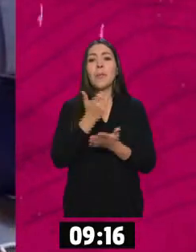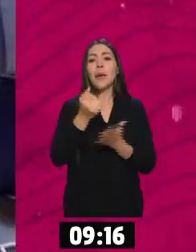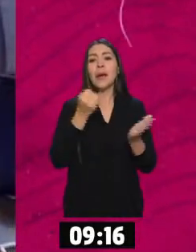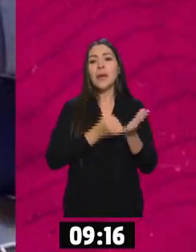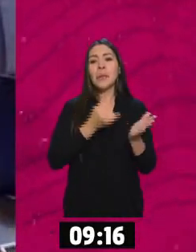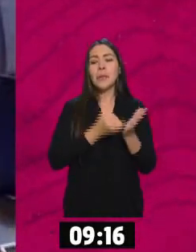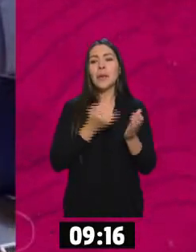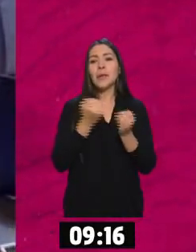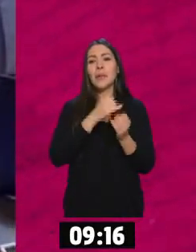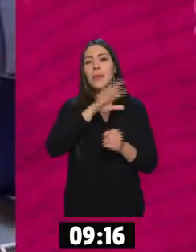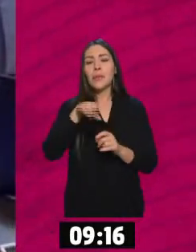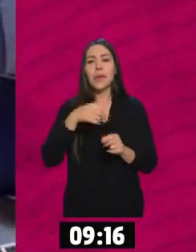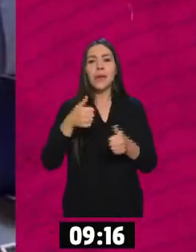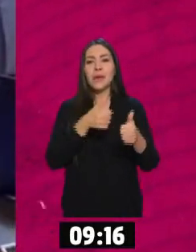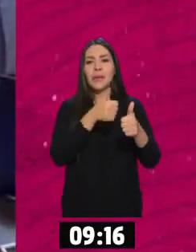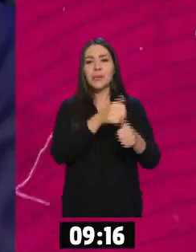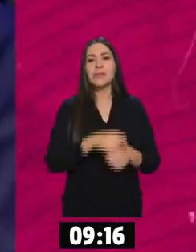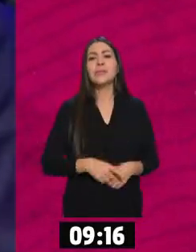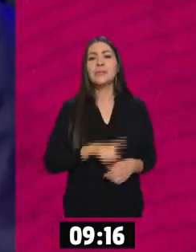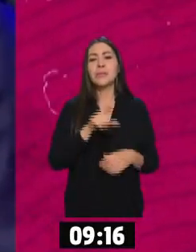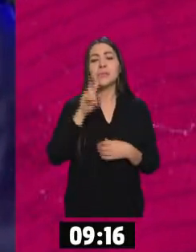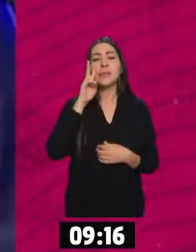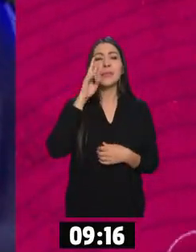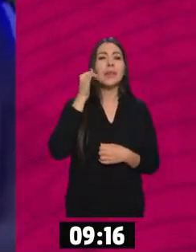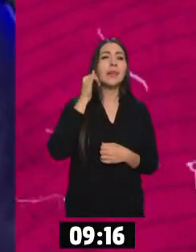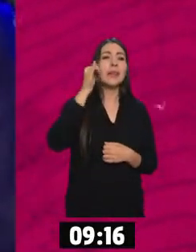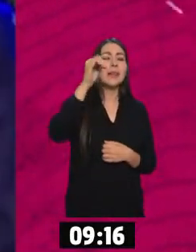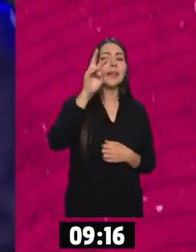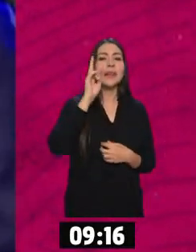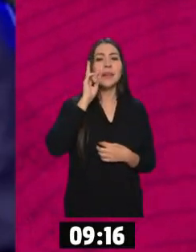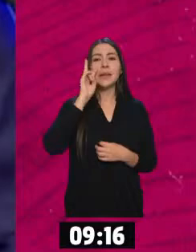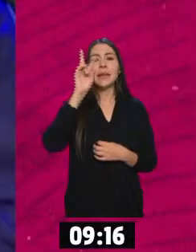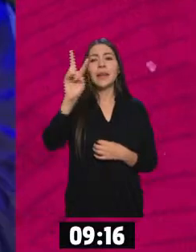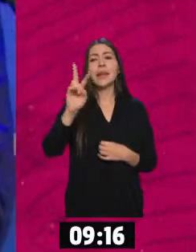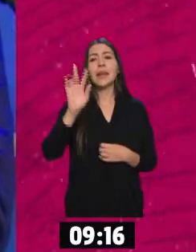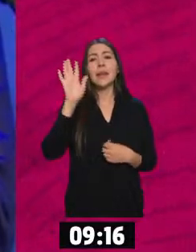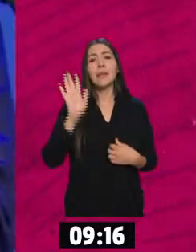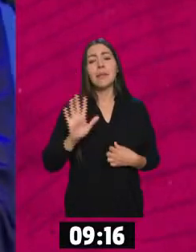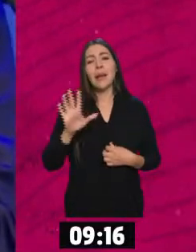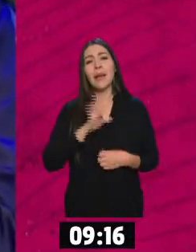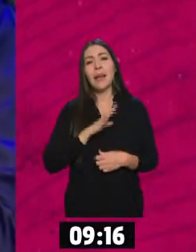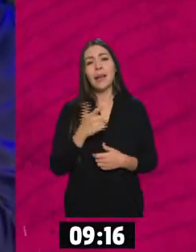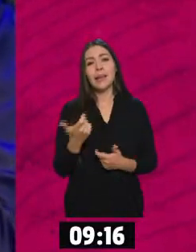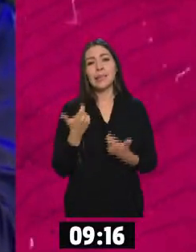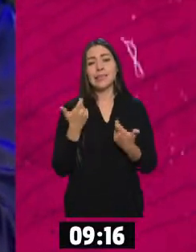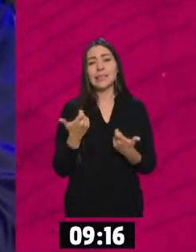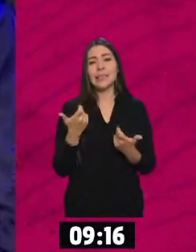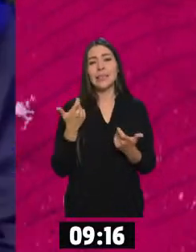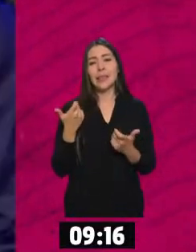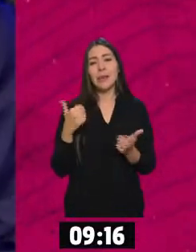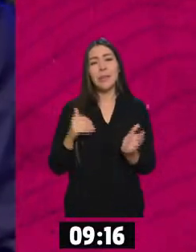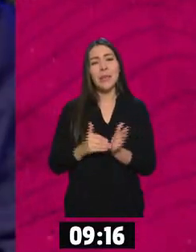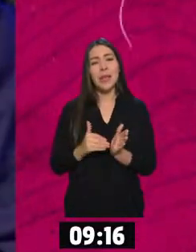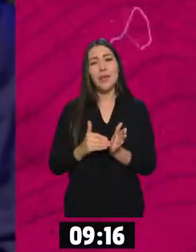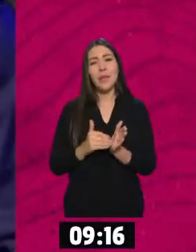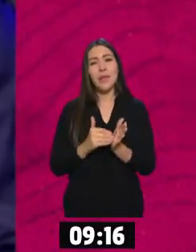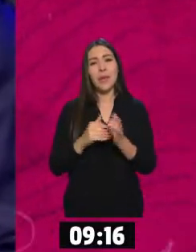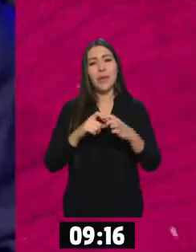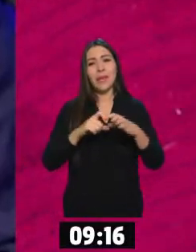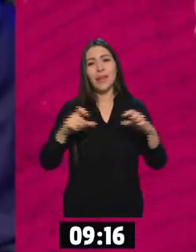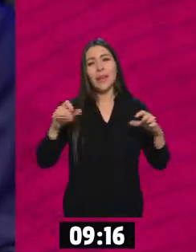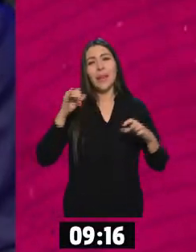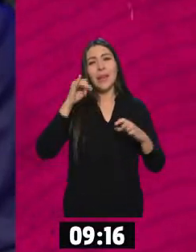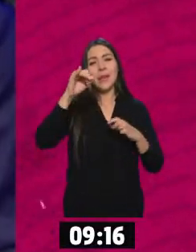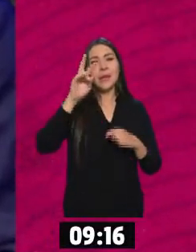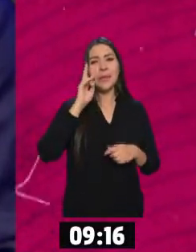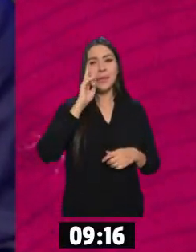a lo lejos se ve, por allá a lo lejos ve un cheque ultra rete contra multimillonario. Pero primero